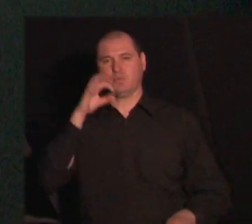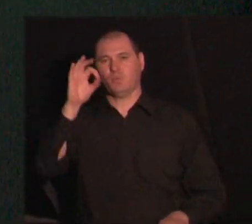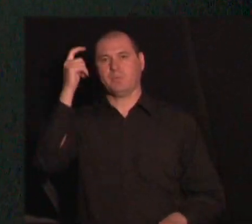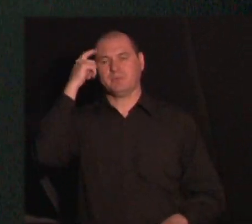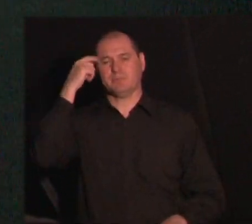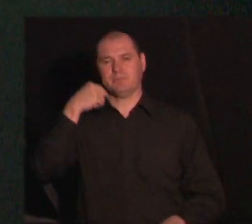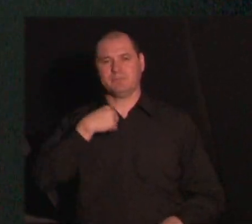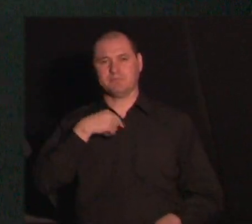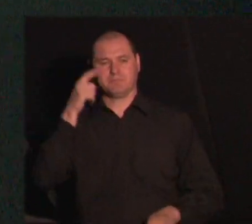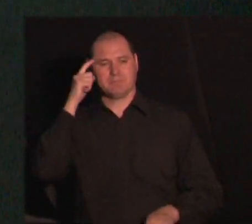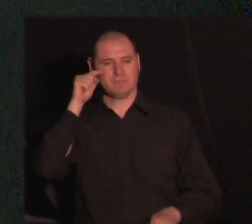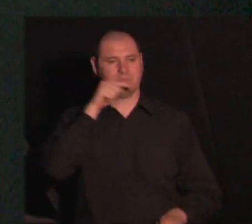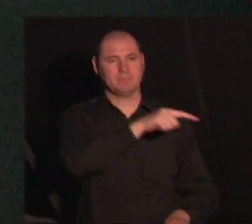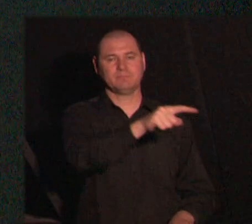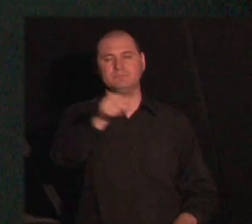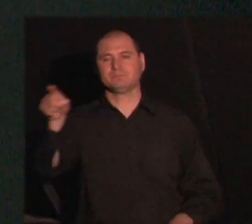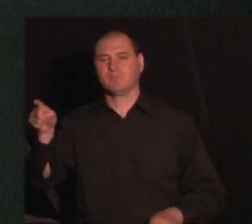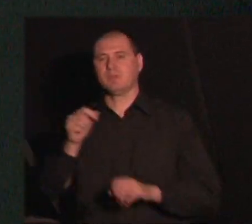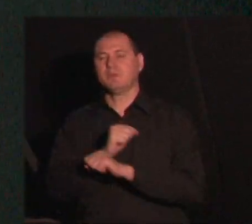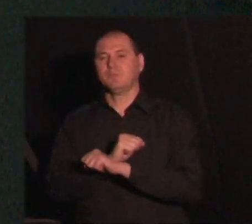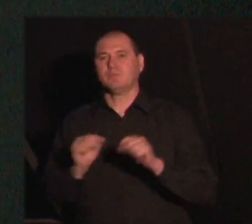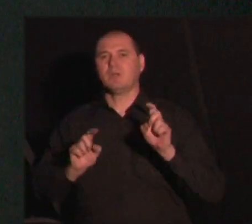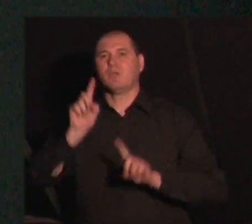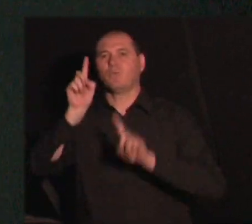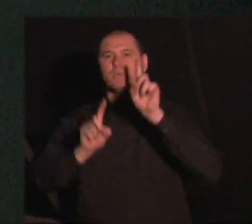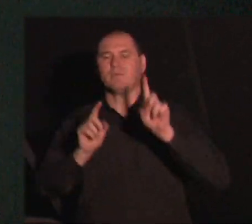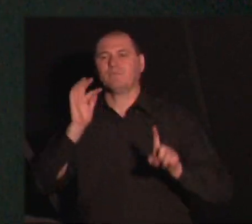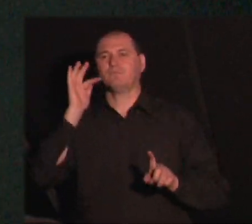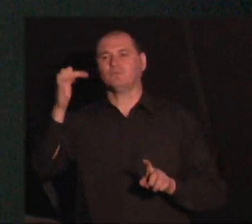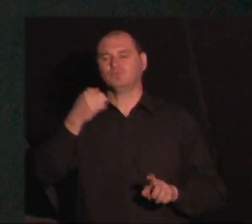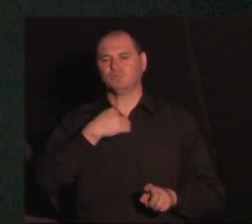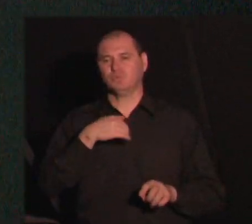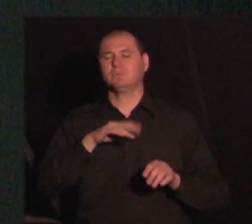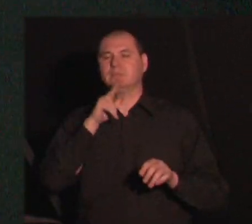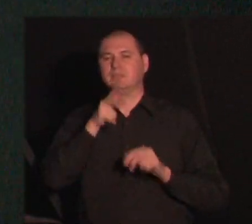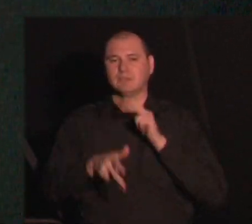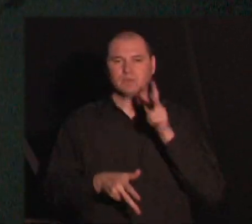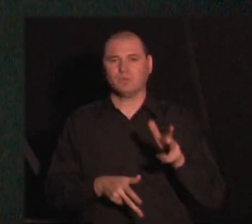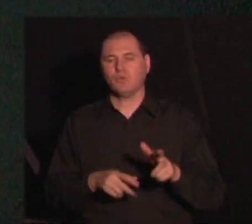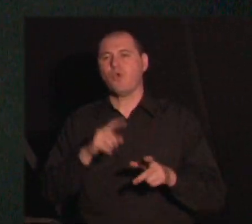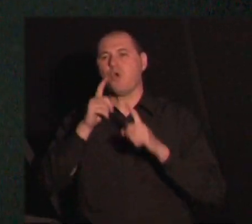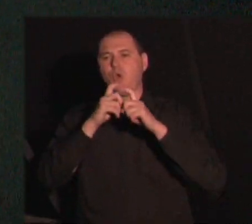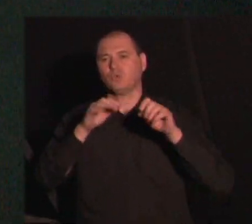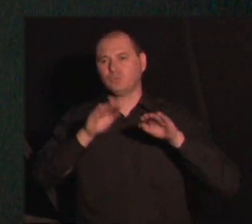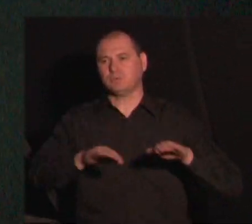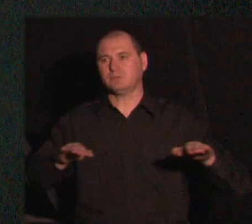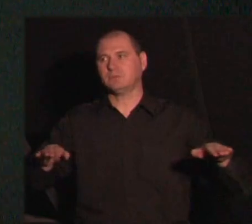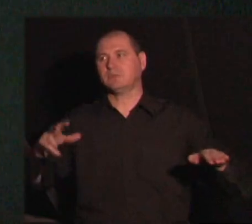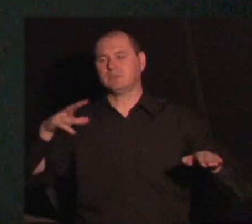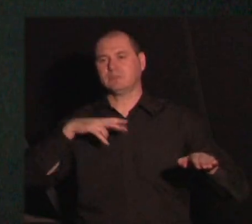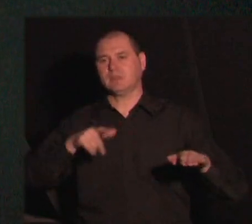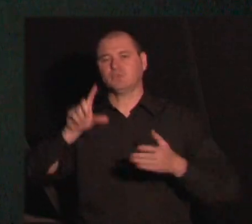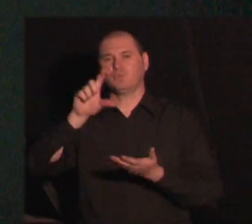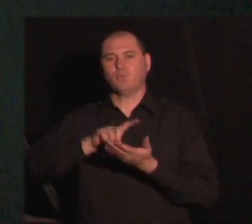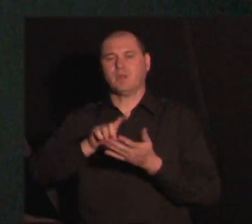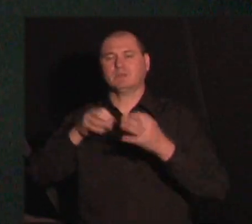mí, pensé más en el resto, porque tal vez algún día tenga yo hijos, otros niños, otras, que tengan ese